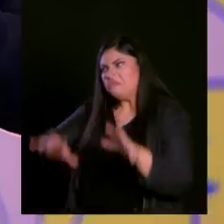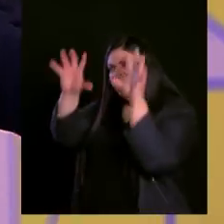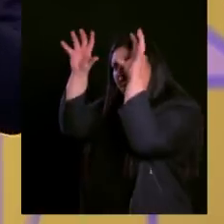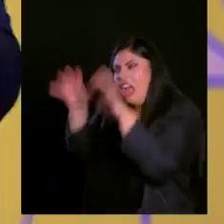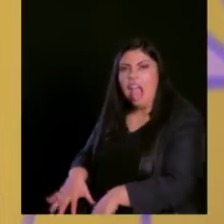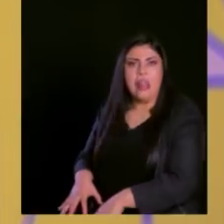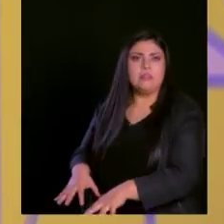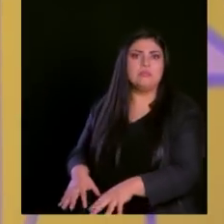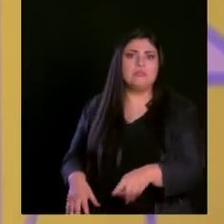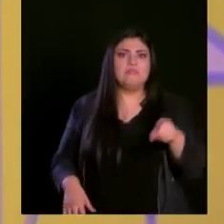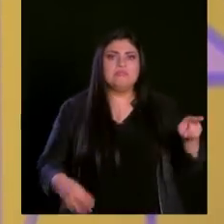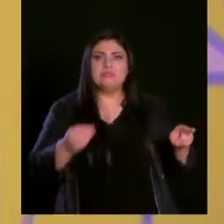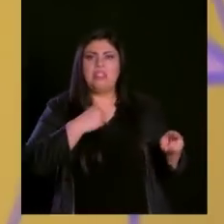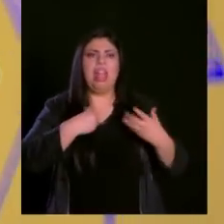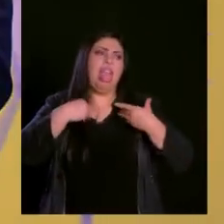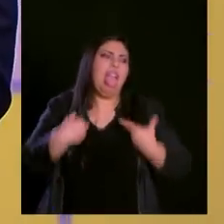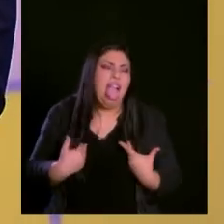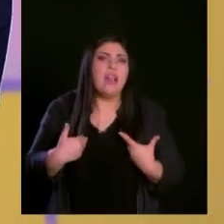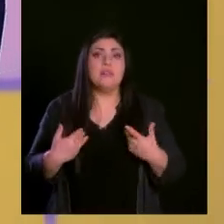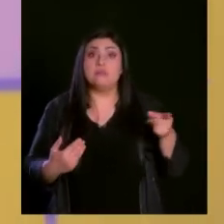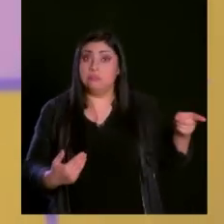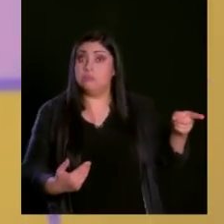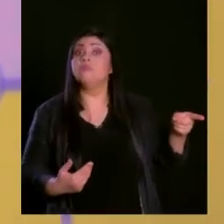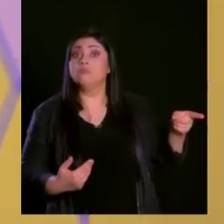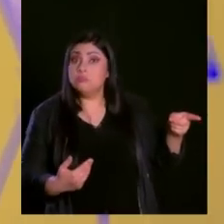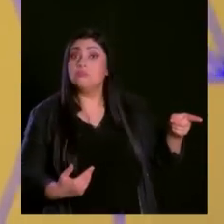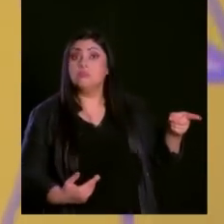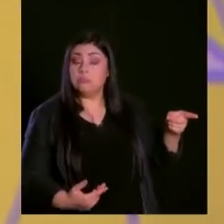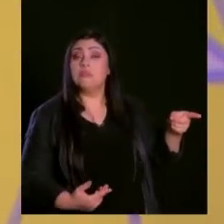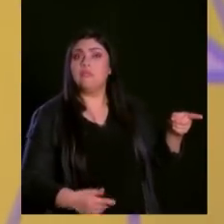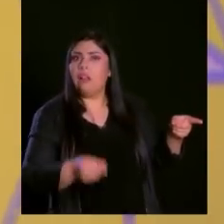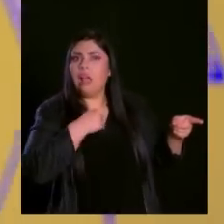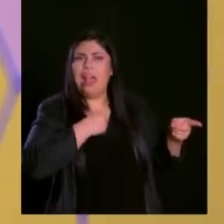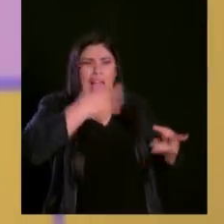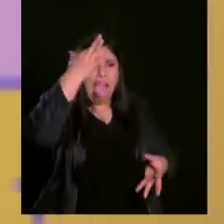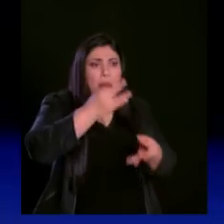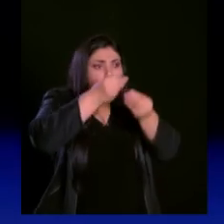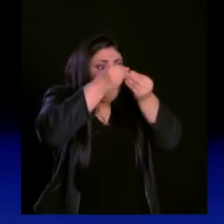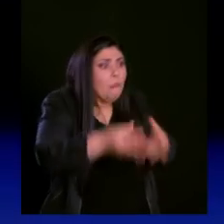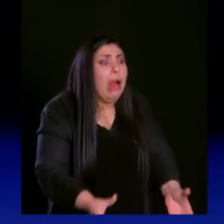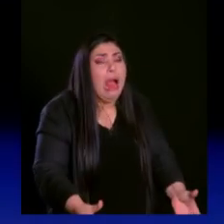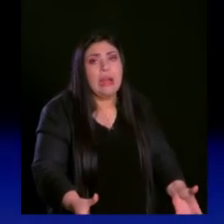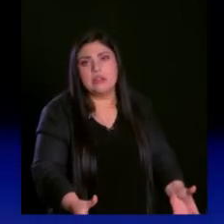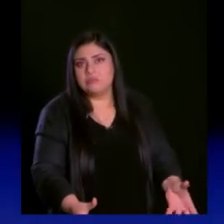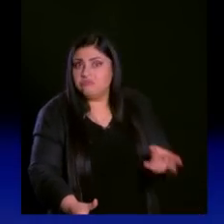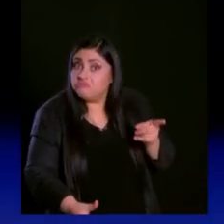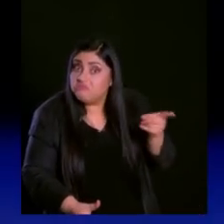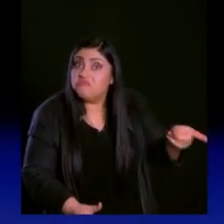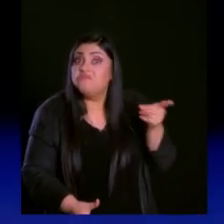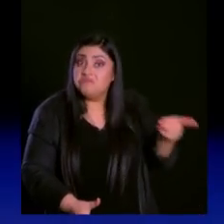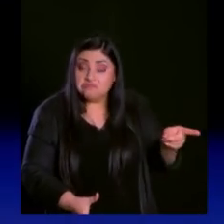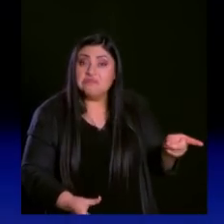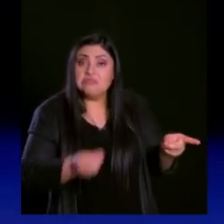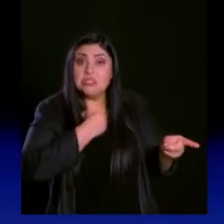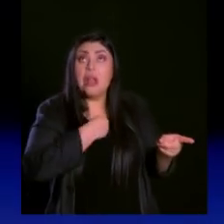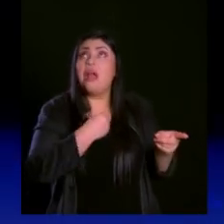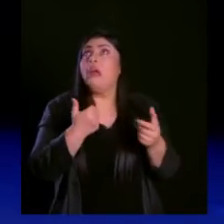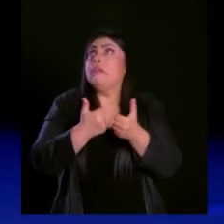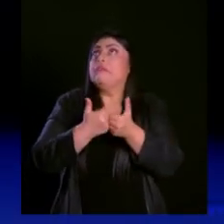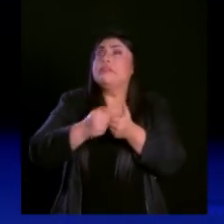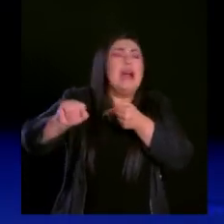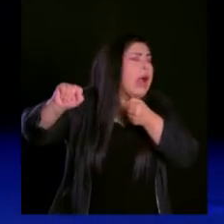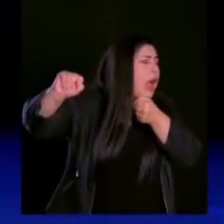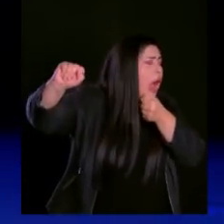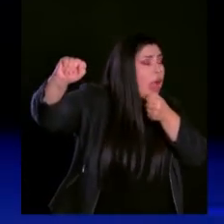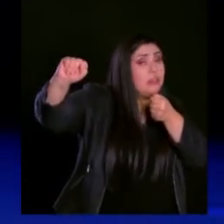quiere que se desanimen el reino de las tinieblas quiere que pierdan la fe el reino de las tinieblas quiere que se aparte y se el